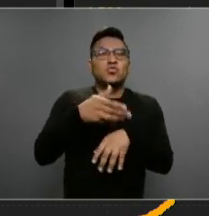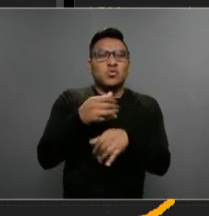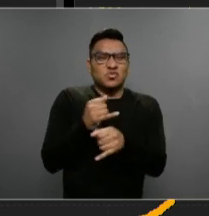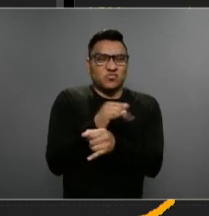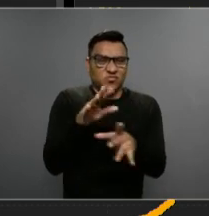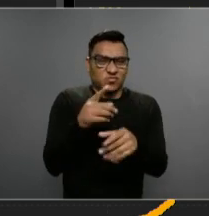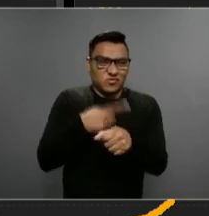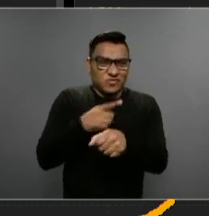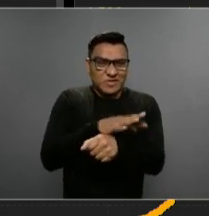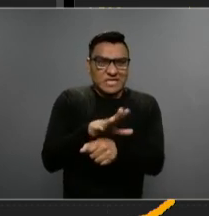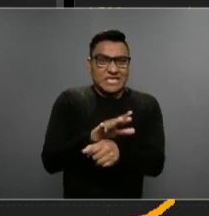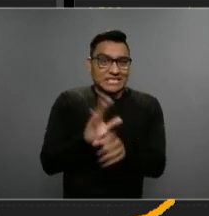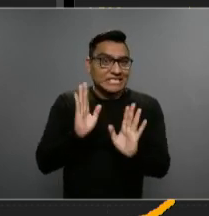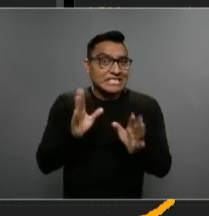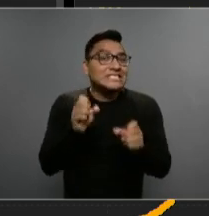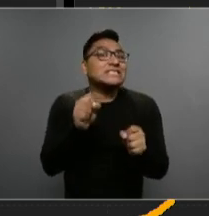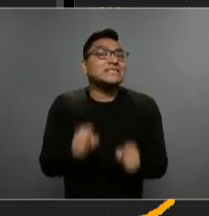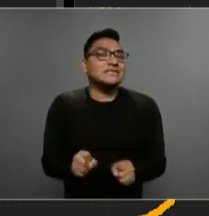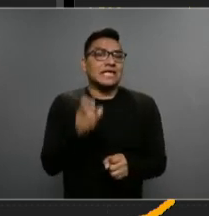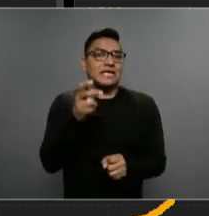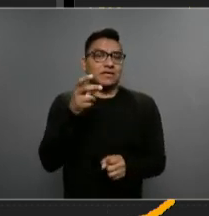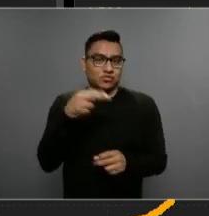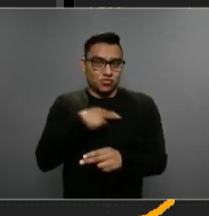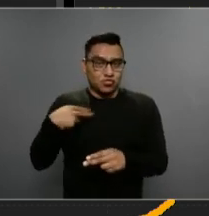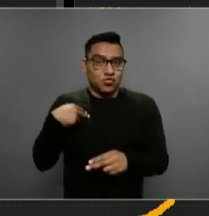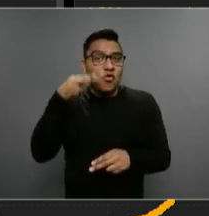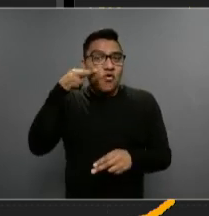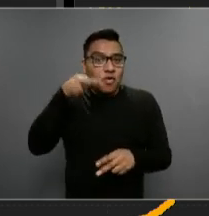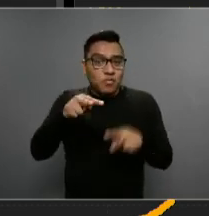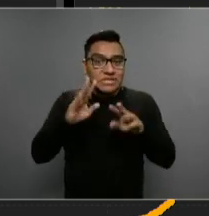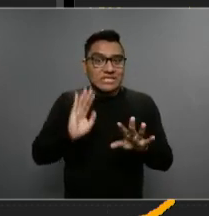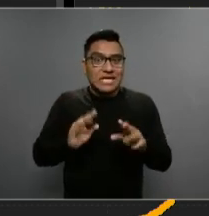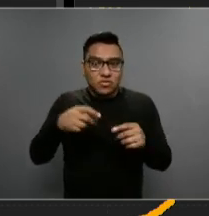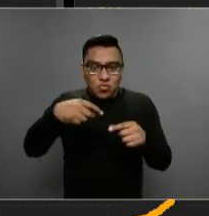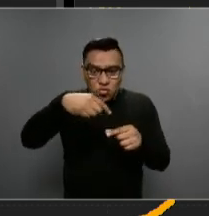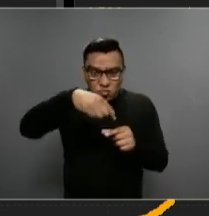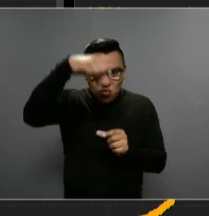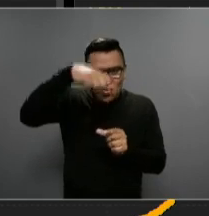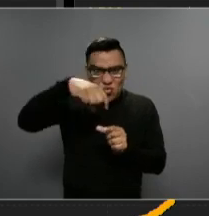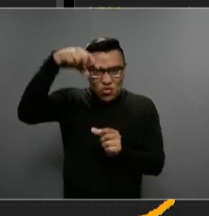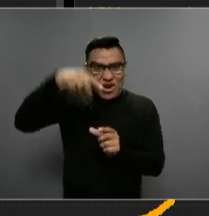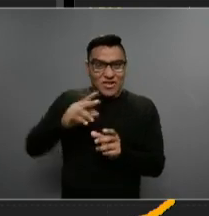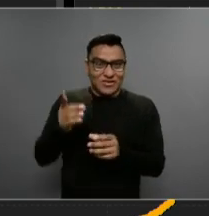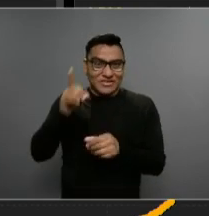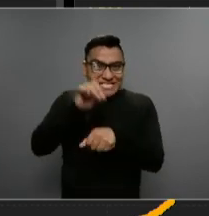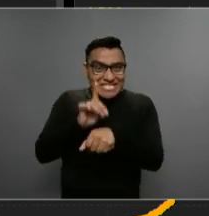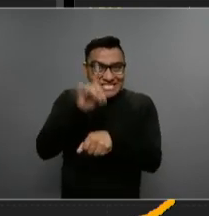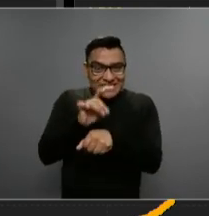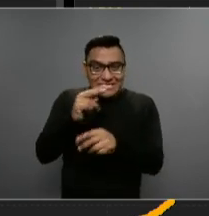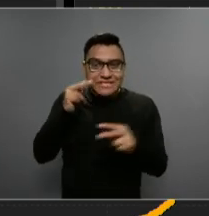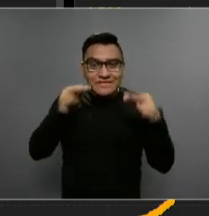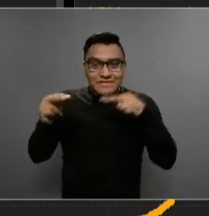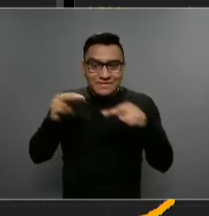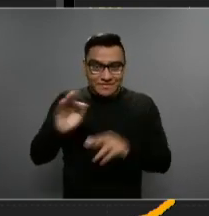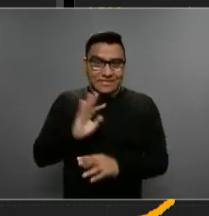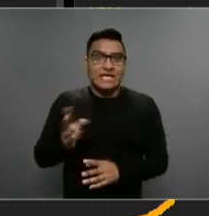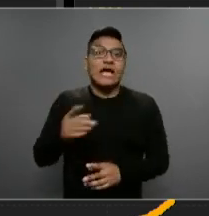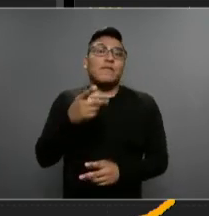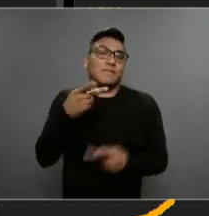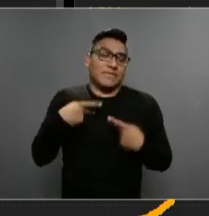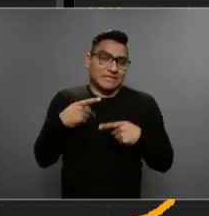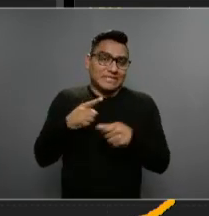se ven las barras de los días, los casos sumados por día de